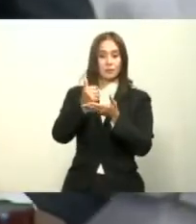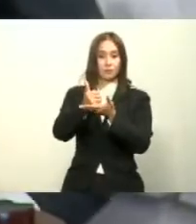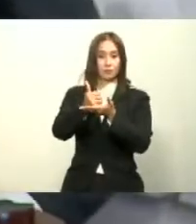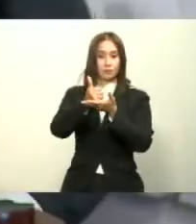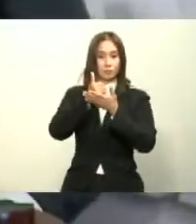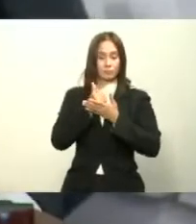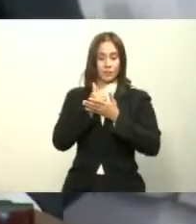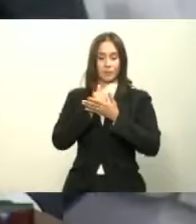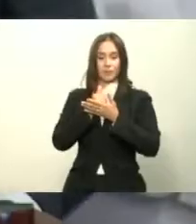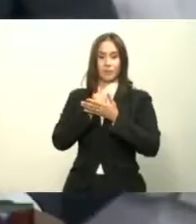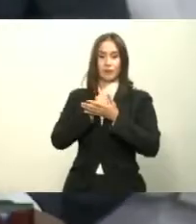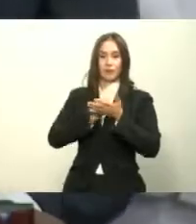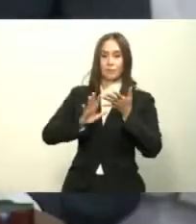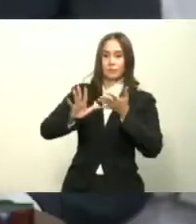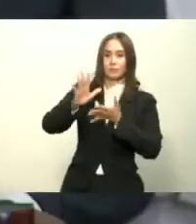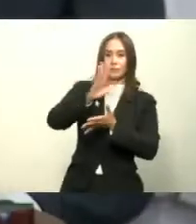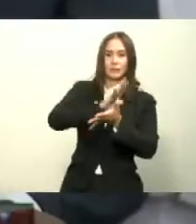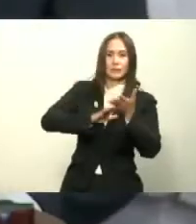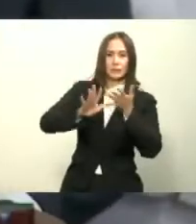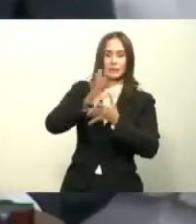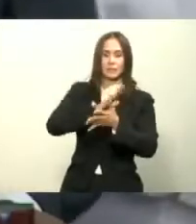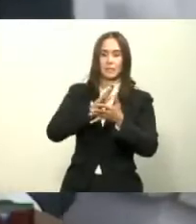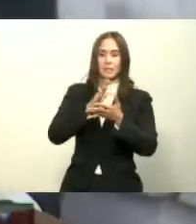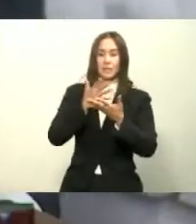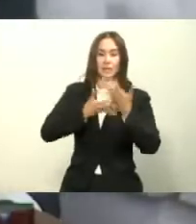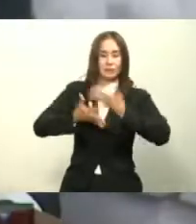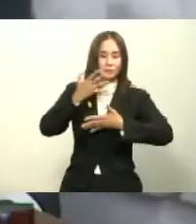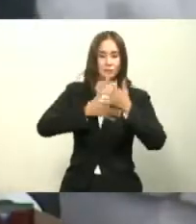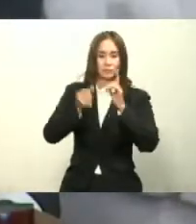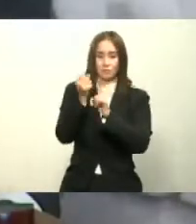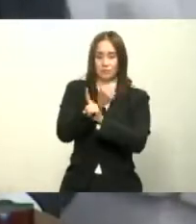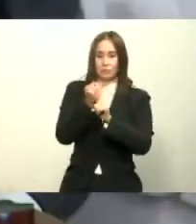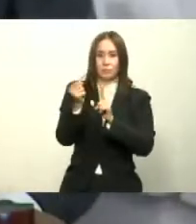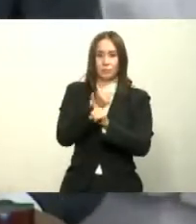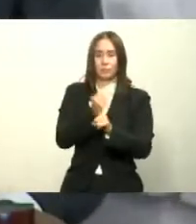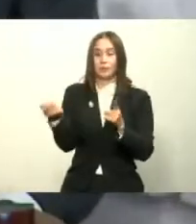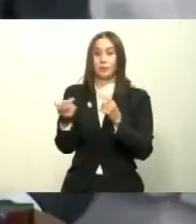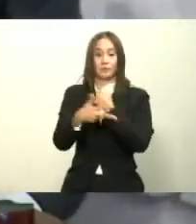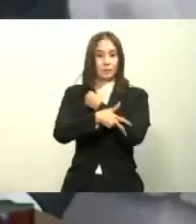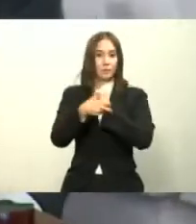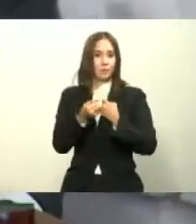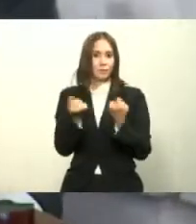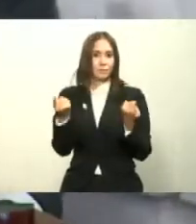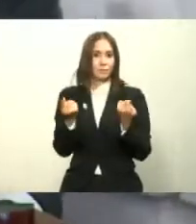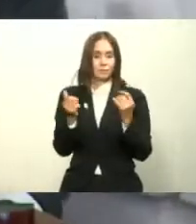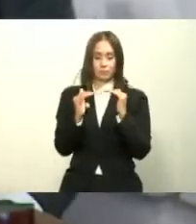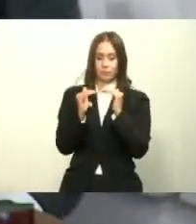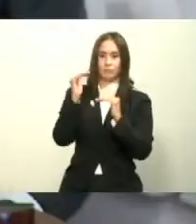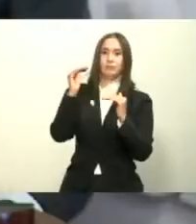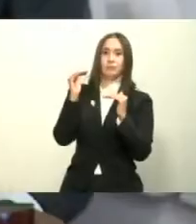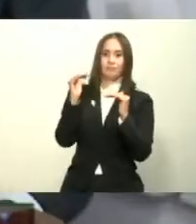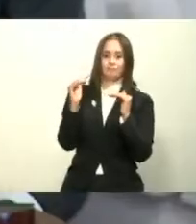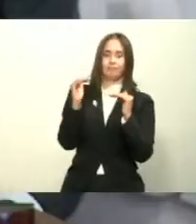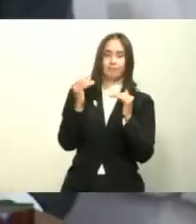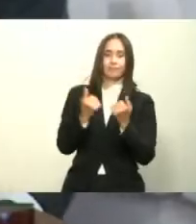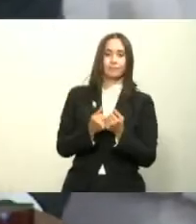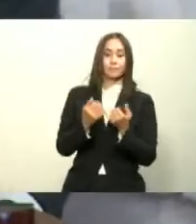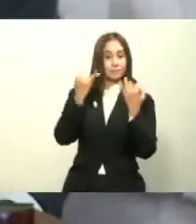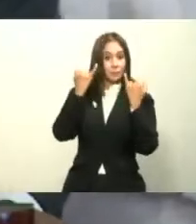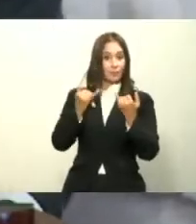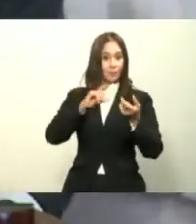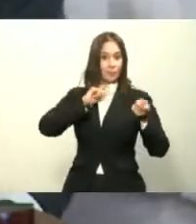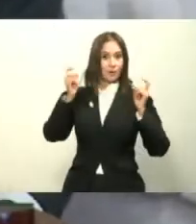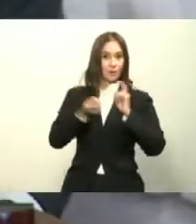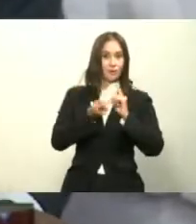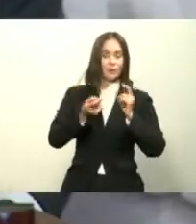de cuántas entregaron por cada demarcación, entonces emiten una segunda carta a este diario donde indican que fueron entregadas